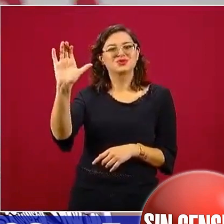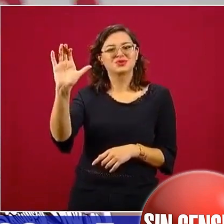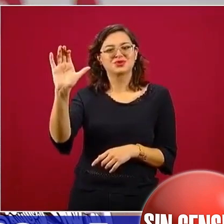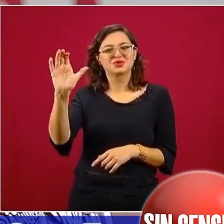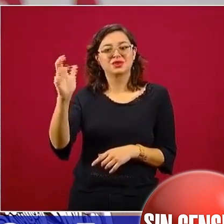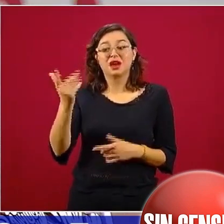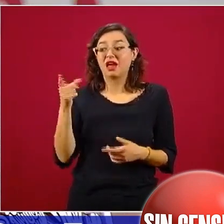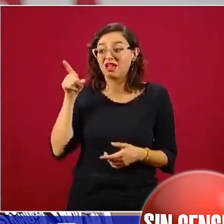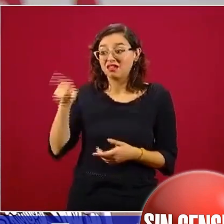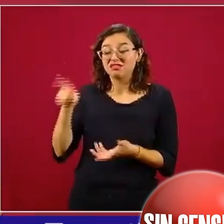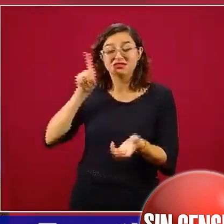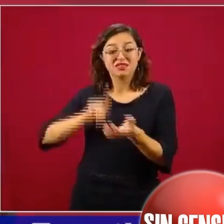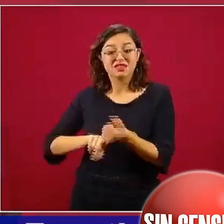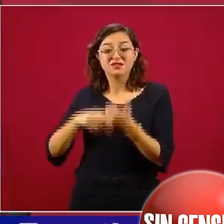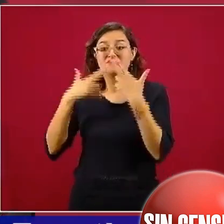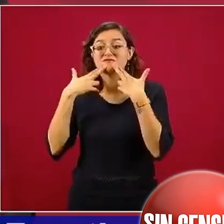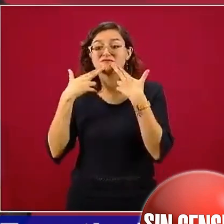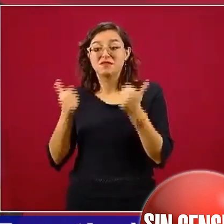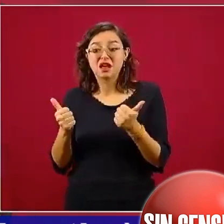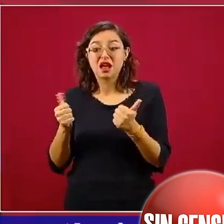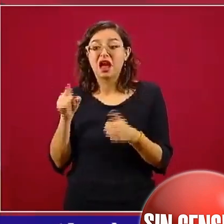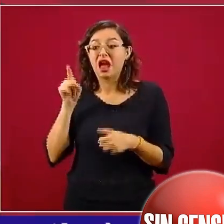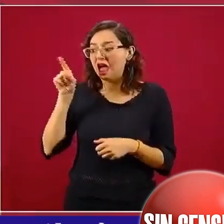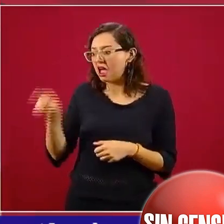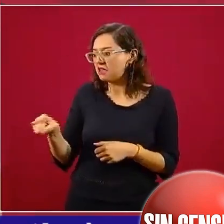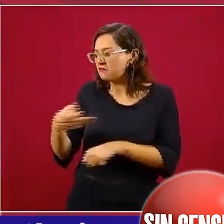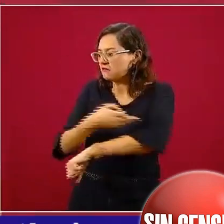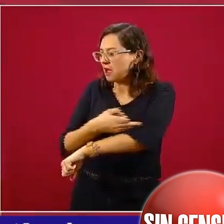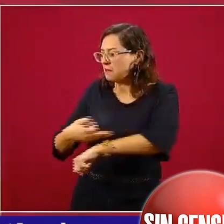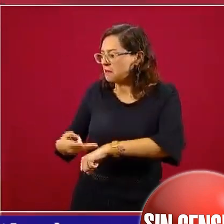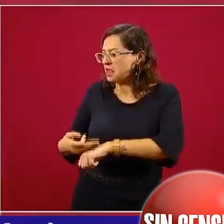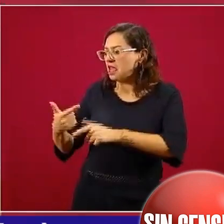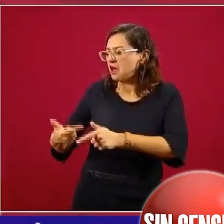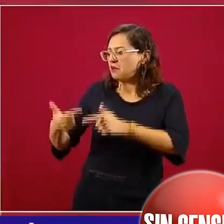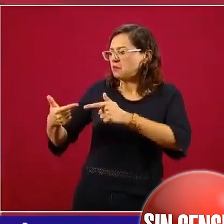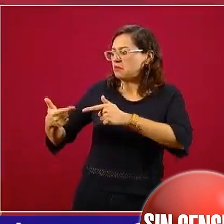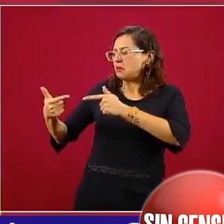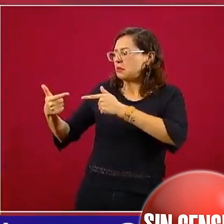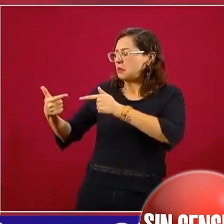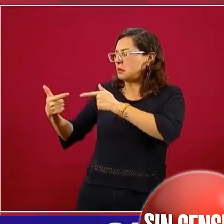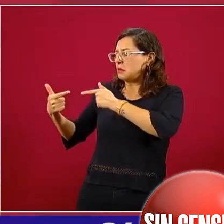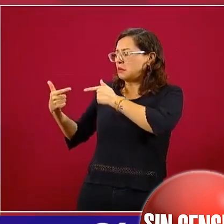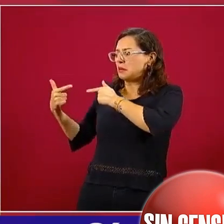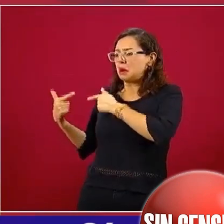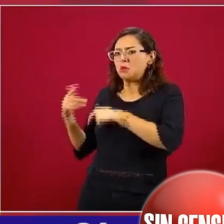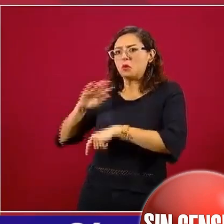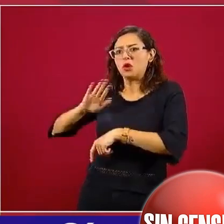En esas haciendas estaban enterrados sus tatarabuelos, sus bisabuelos, sus abuelos.